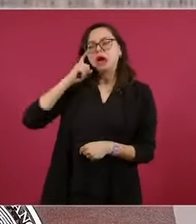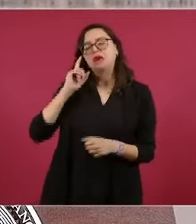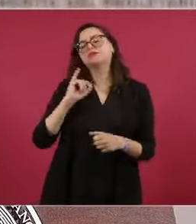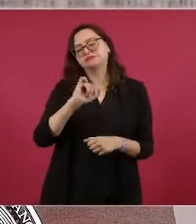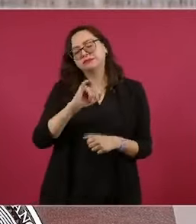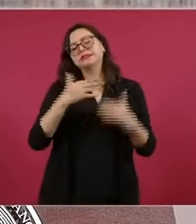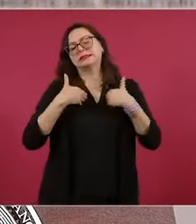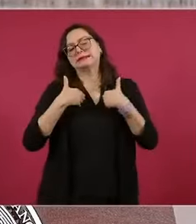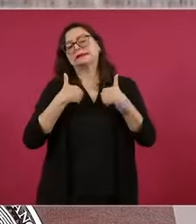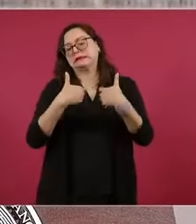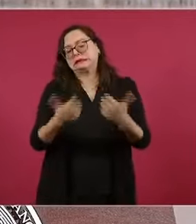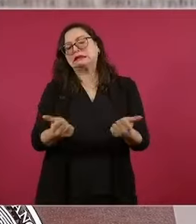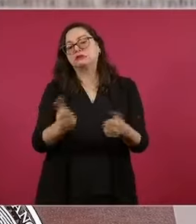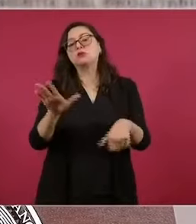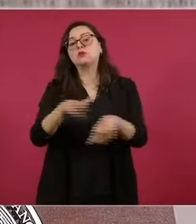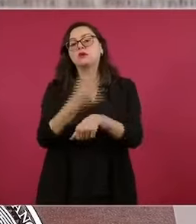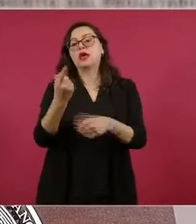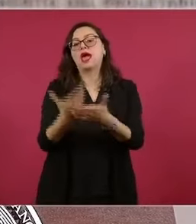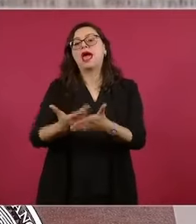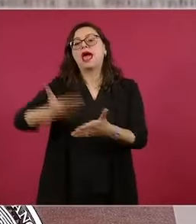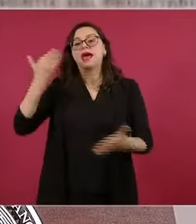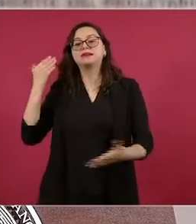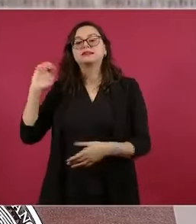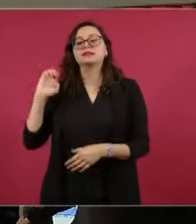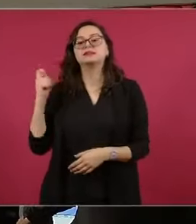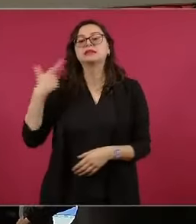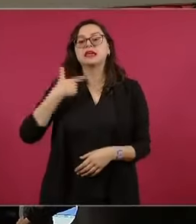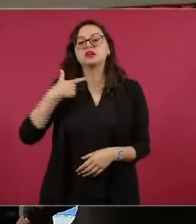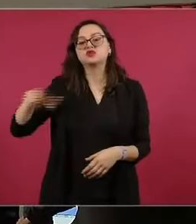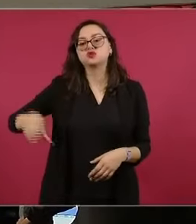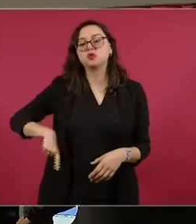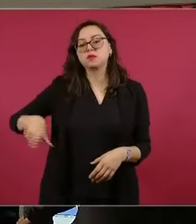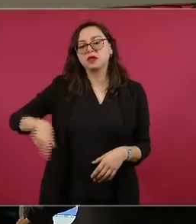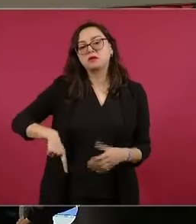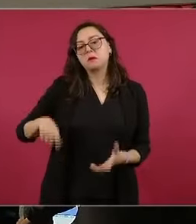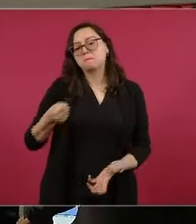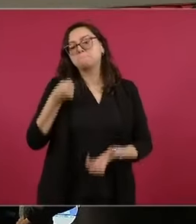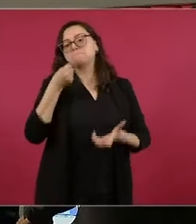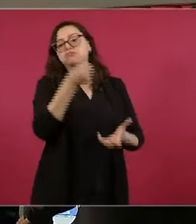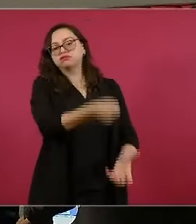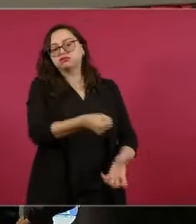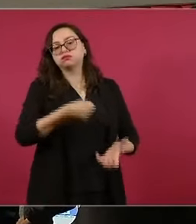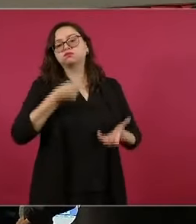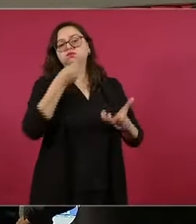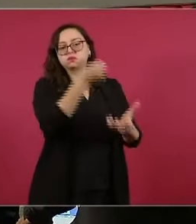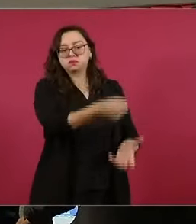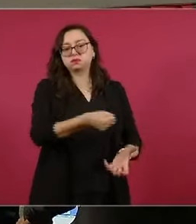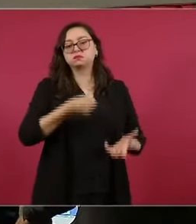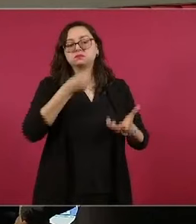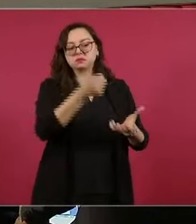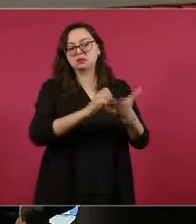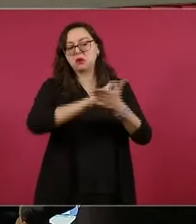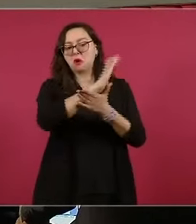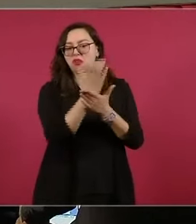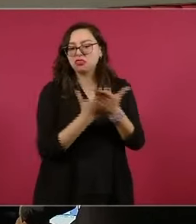cuánto ganaba animal político en contratos